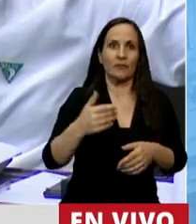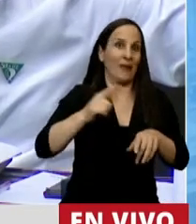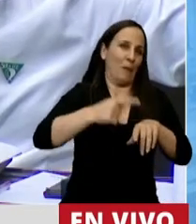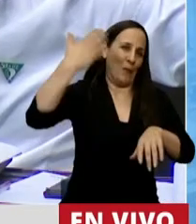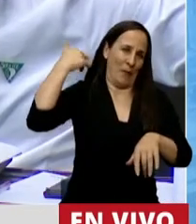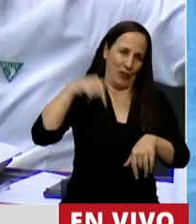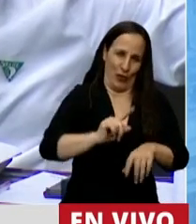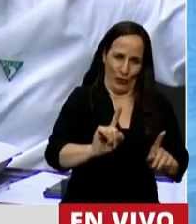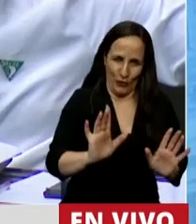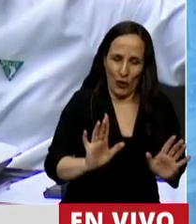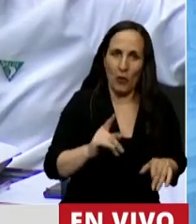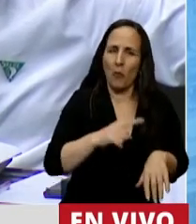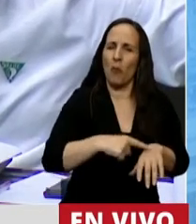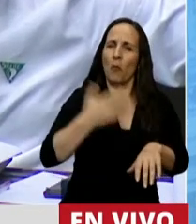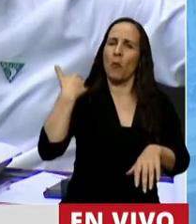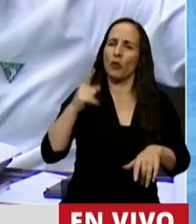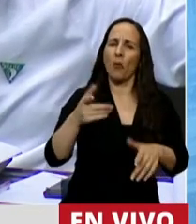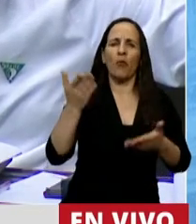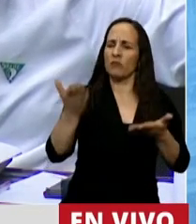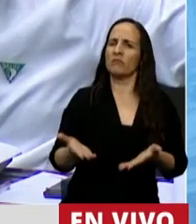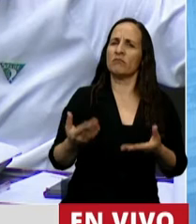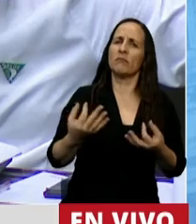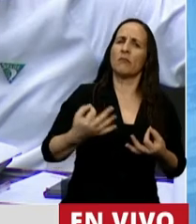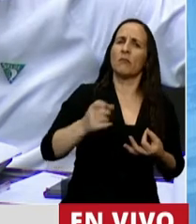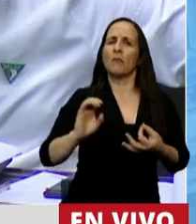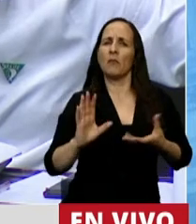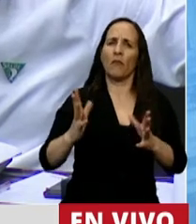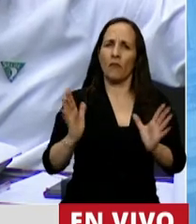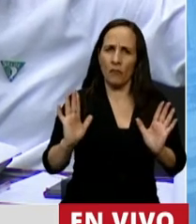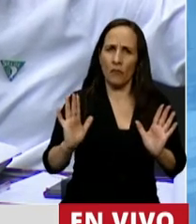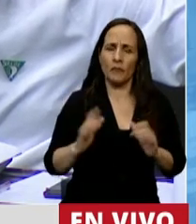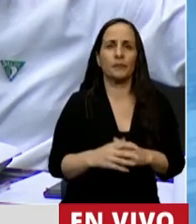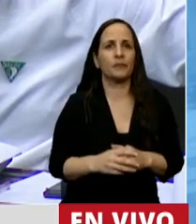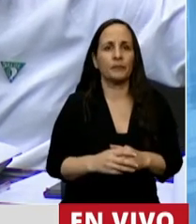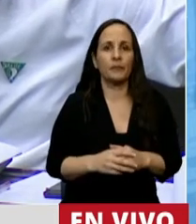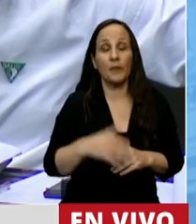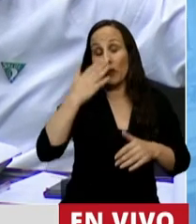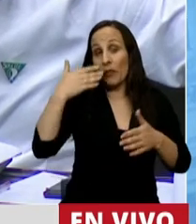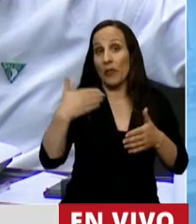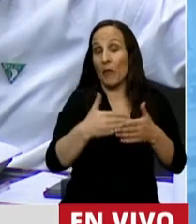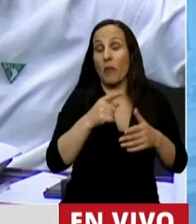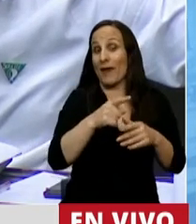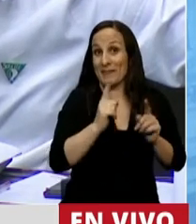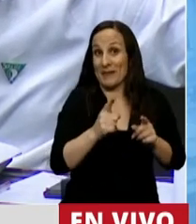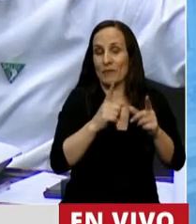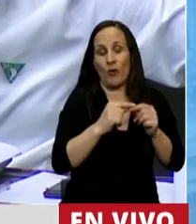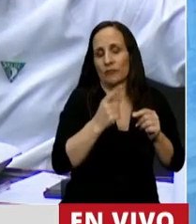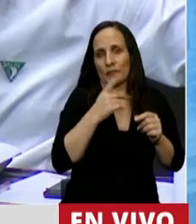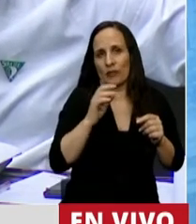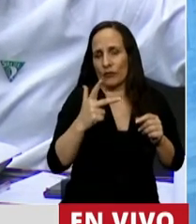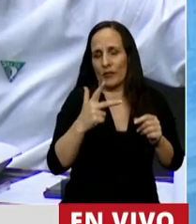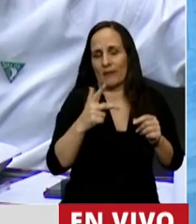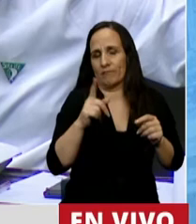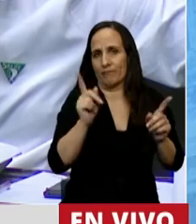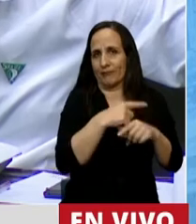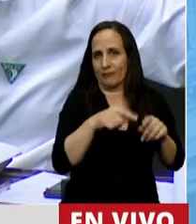mujer. Después, en el año 1913, derogó el artículo 104 del aborto honoris